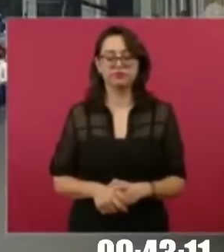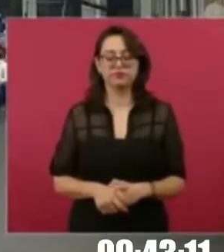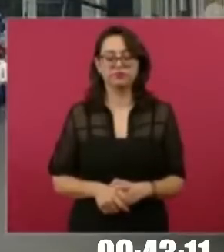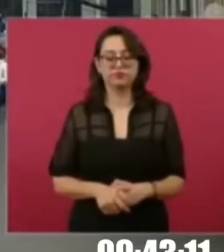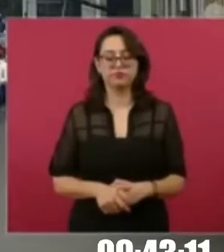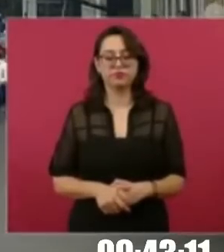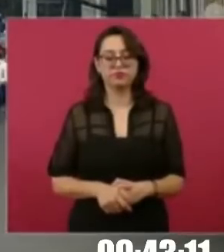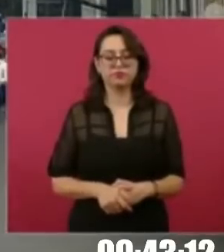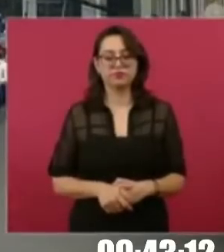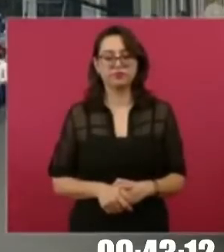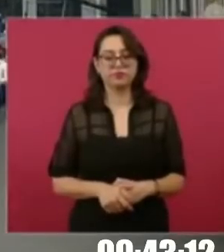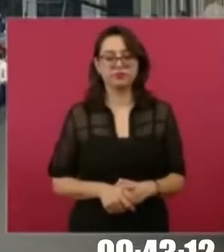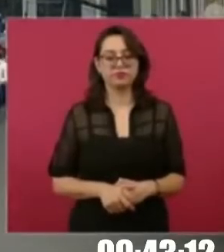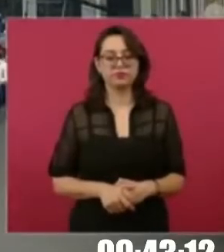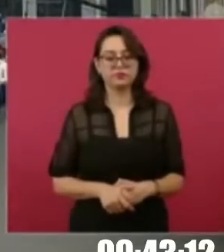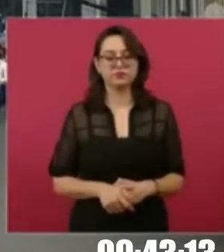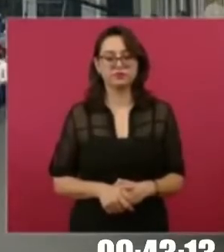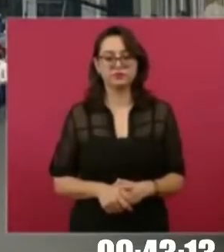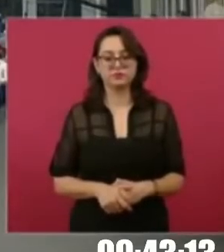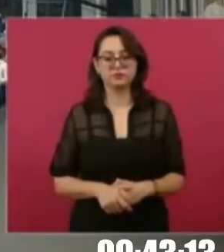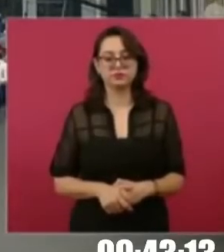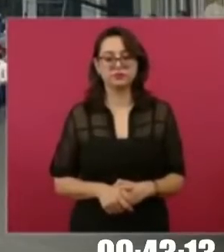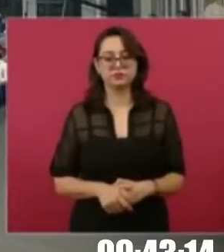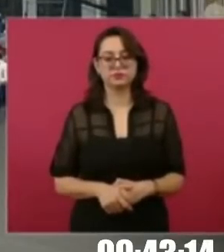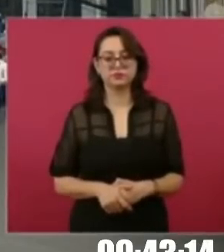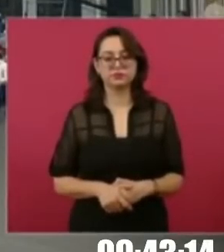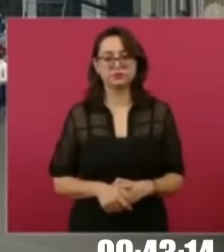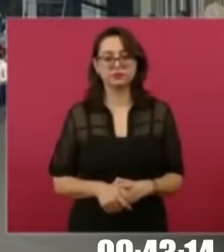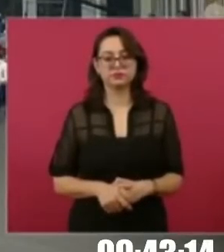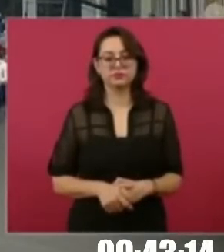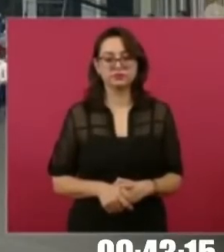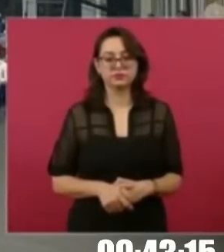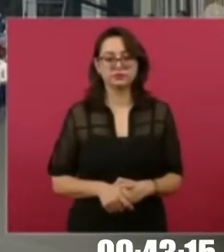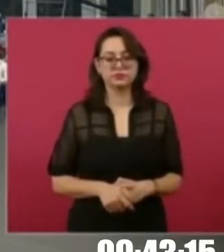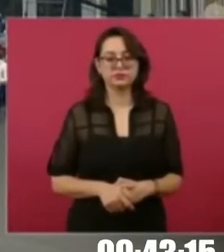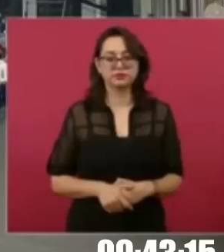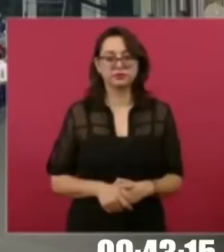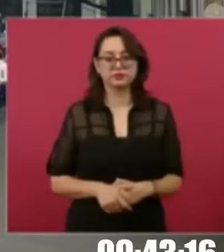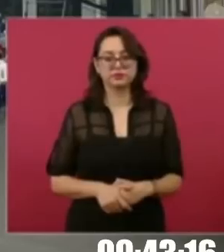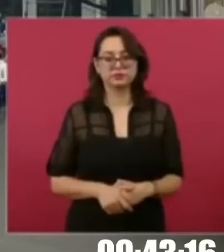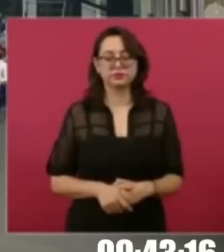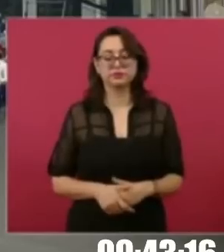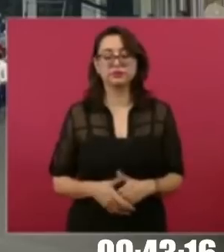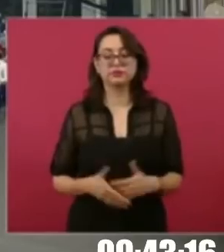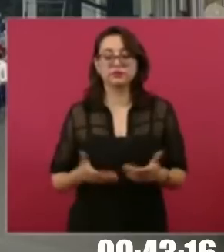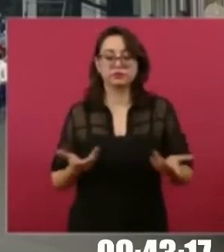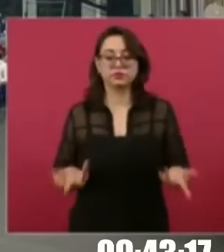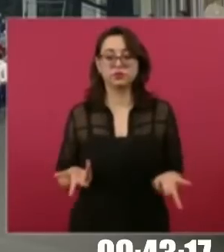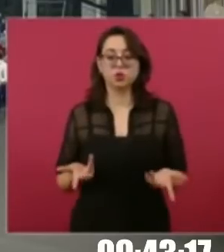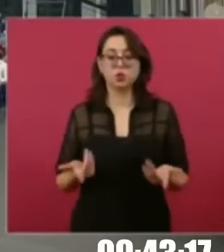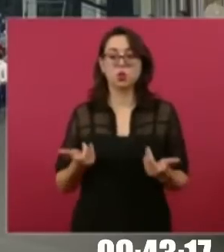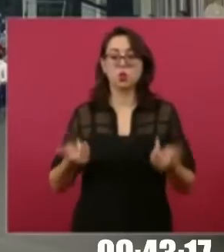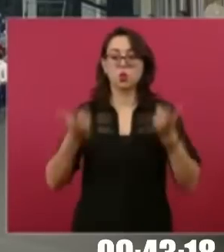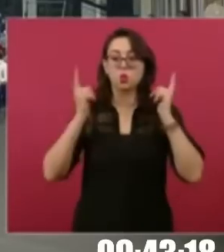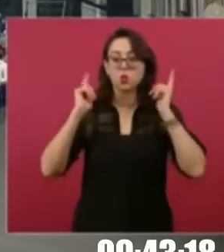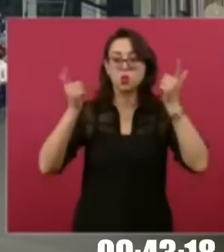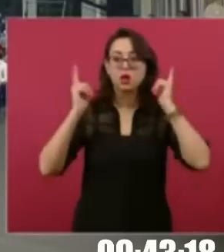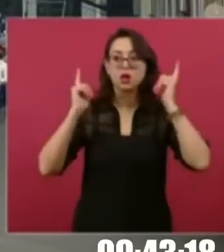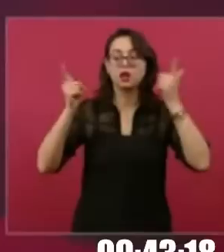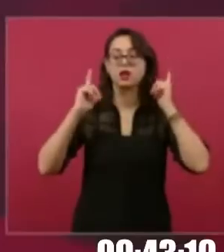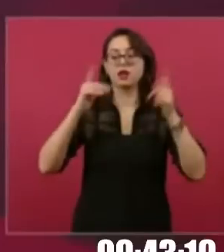estamos como o sea deseamos pues que no nos afecte tanto